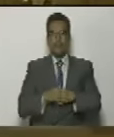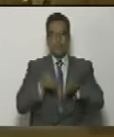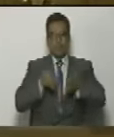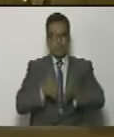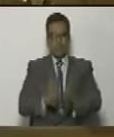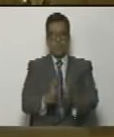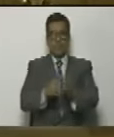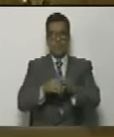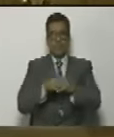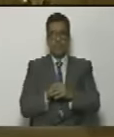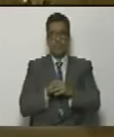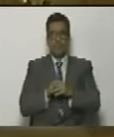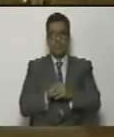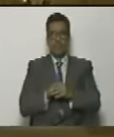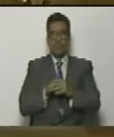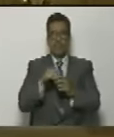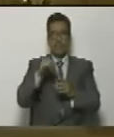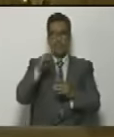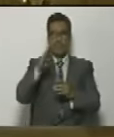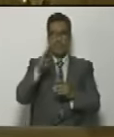nace en Boconó,